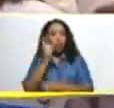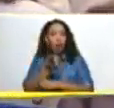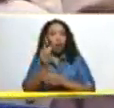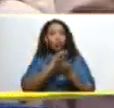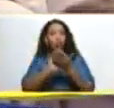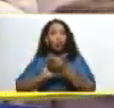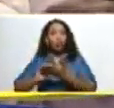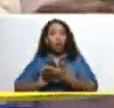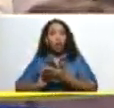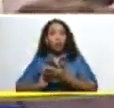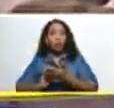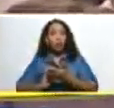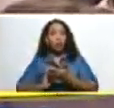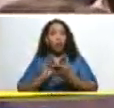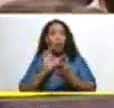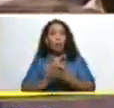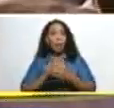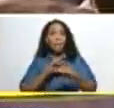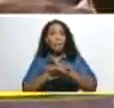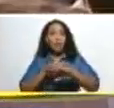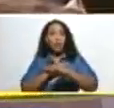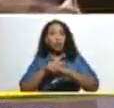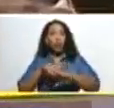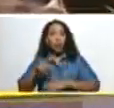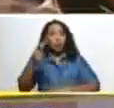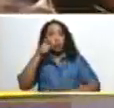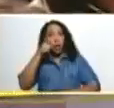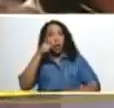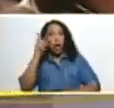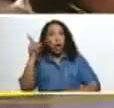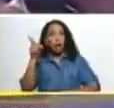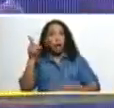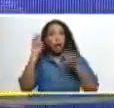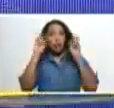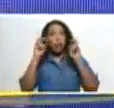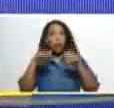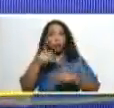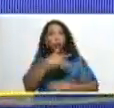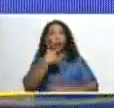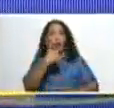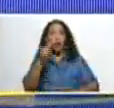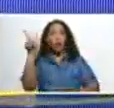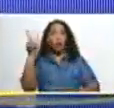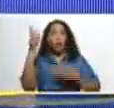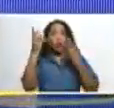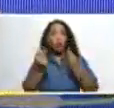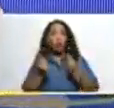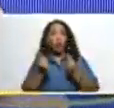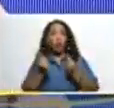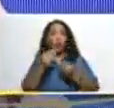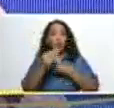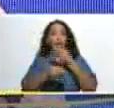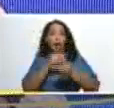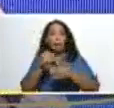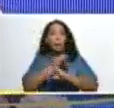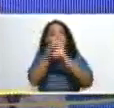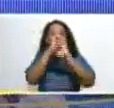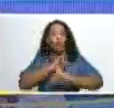corríjalo, compañero Ceballos, ministro, corríjame ese aspecto y cuando digamos esta cifra sea para la